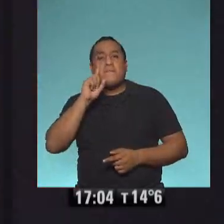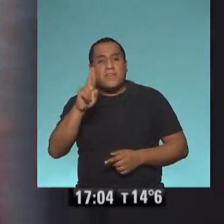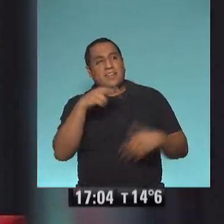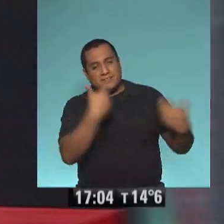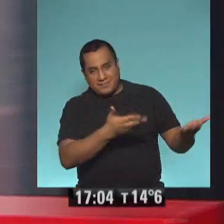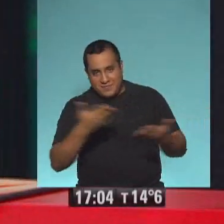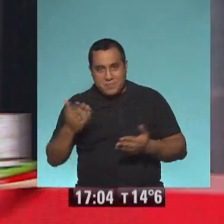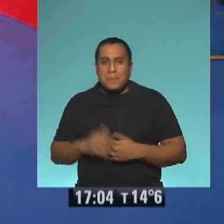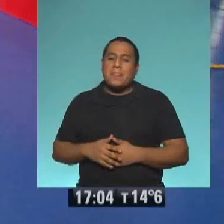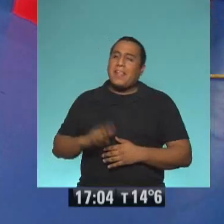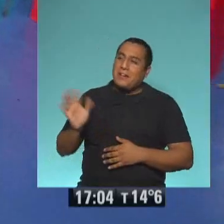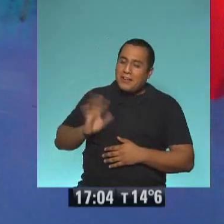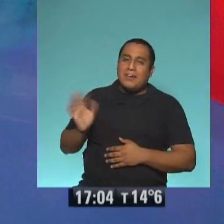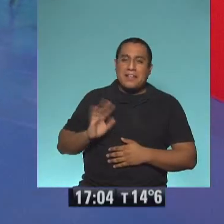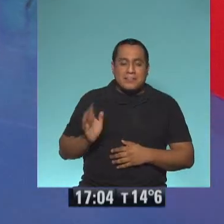hola